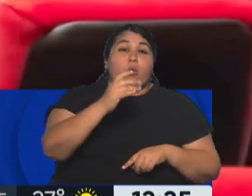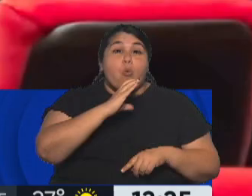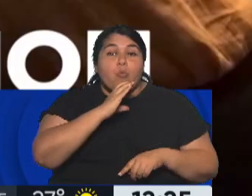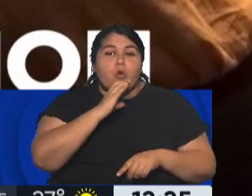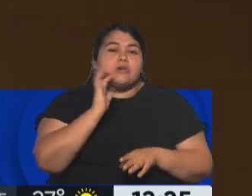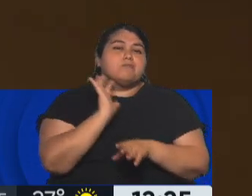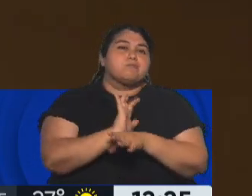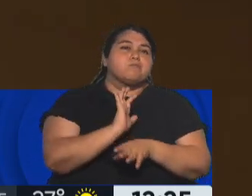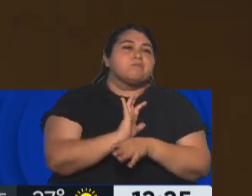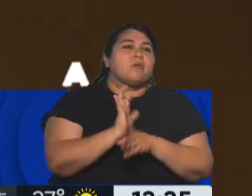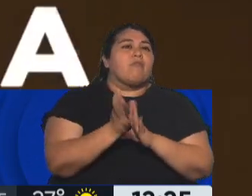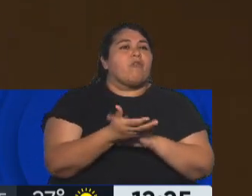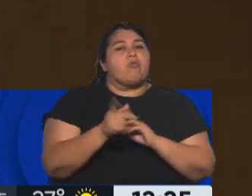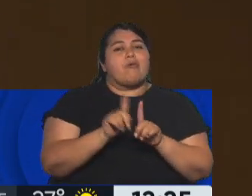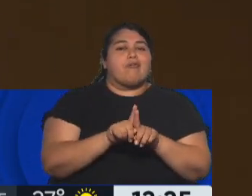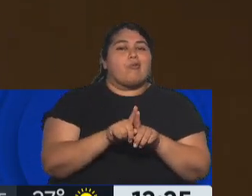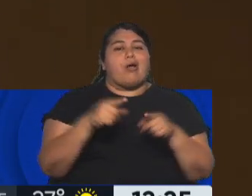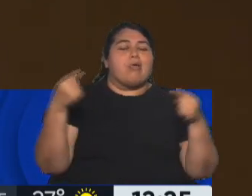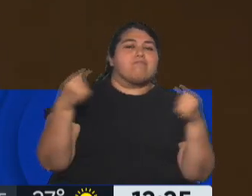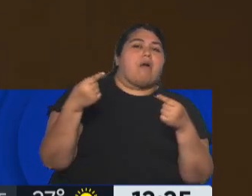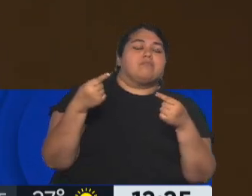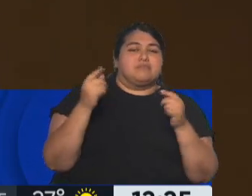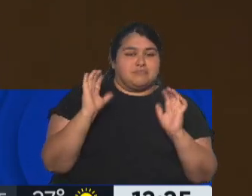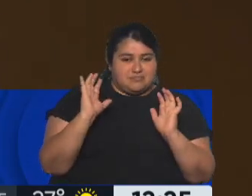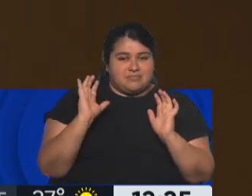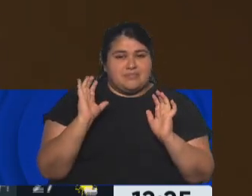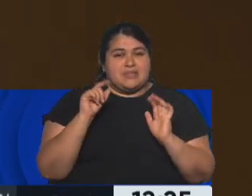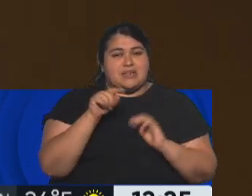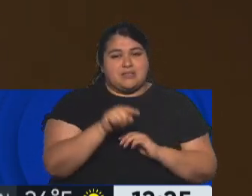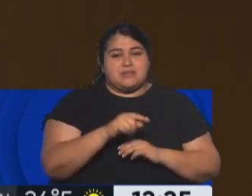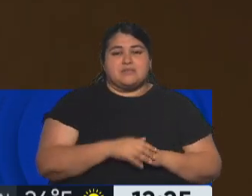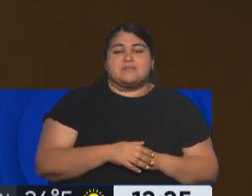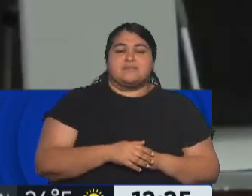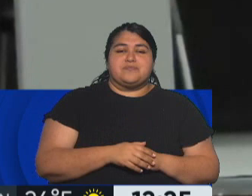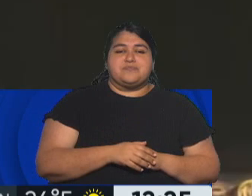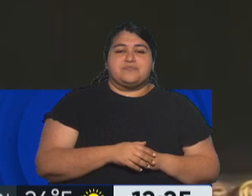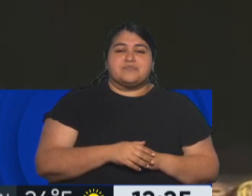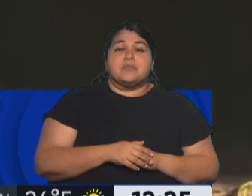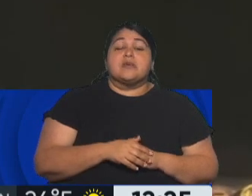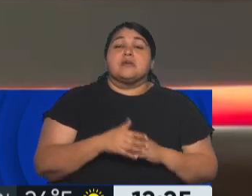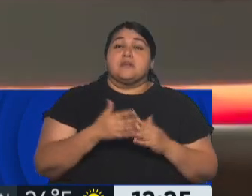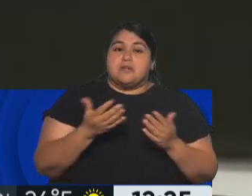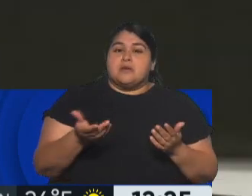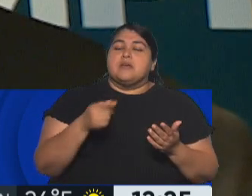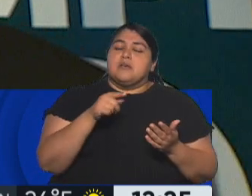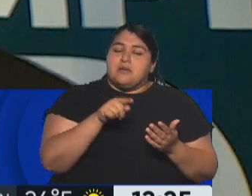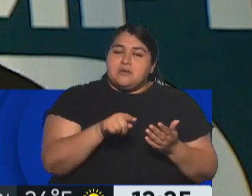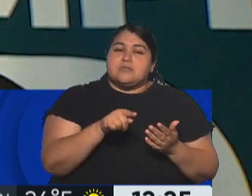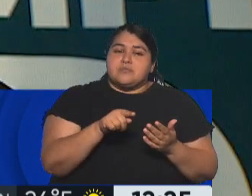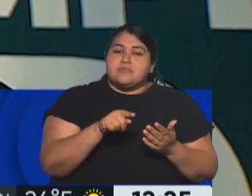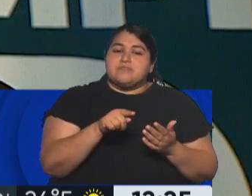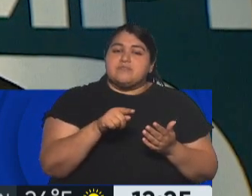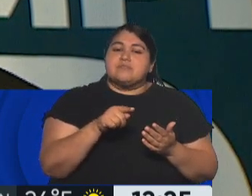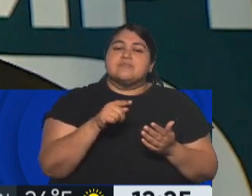es eh antitético con con la con el con la Hondura eh tenemos